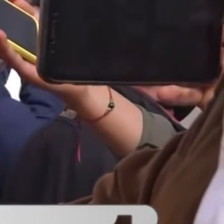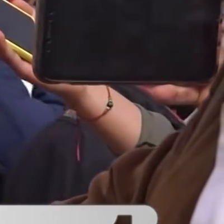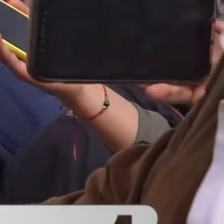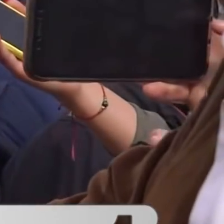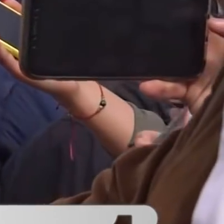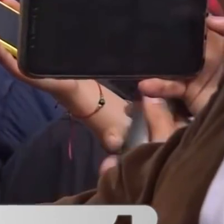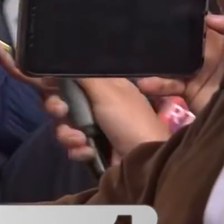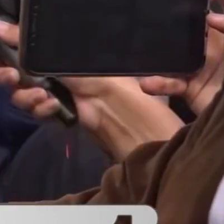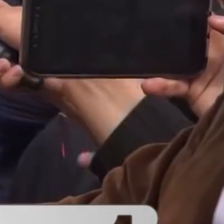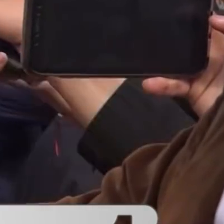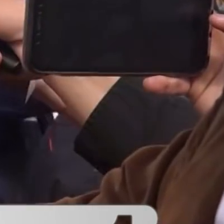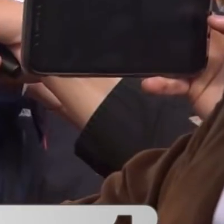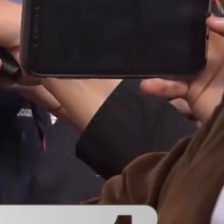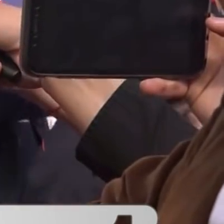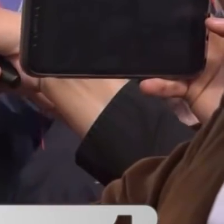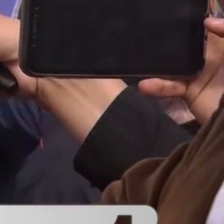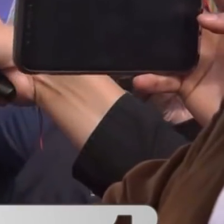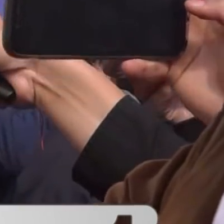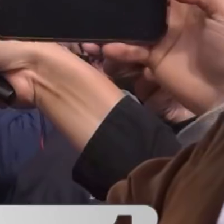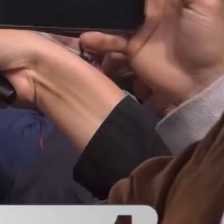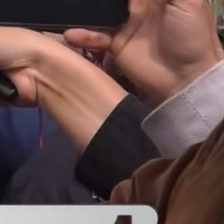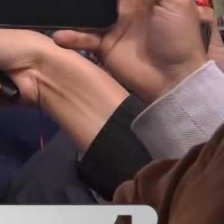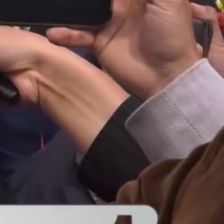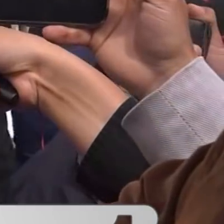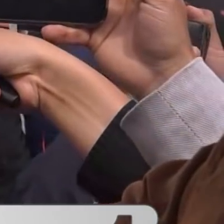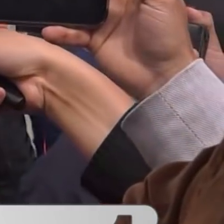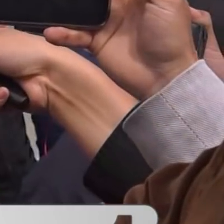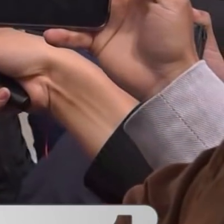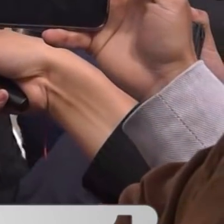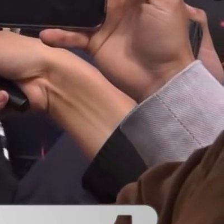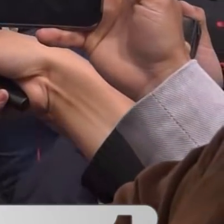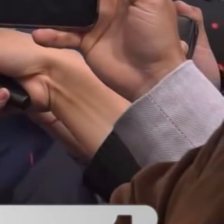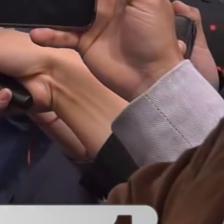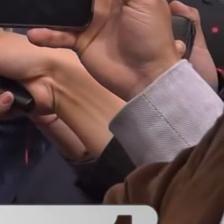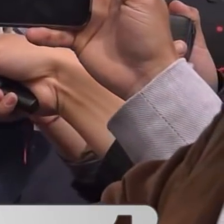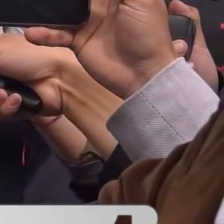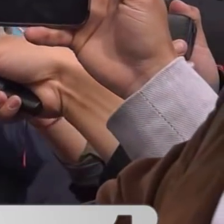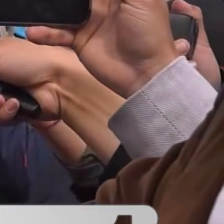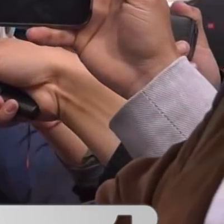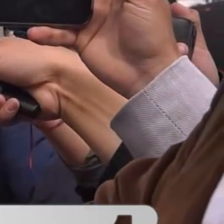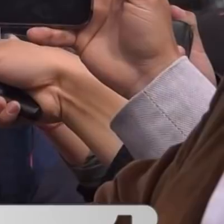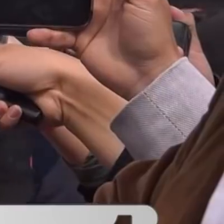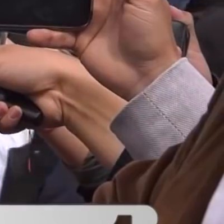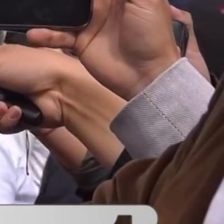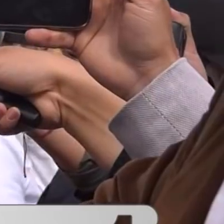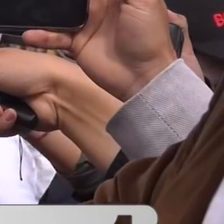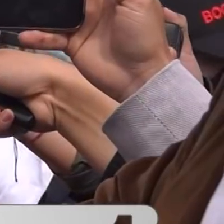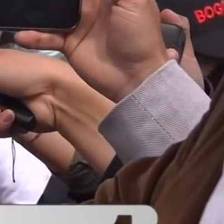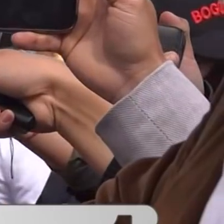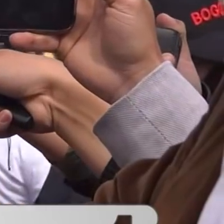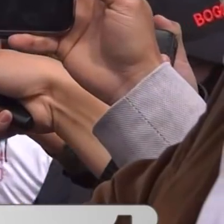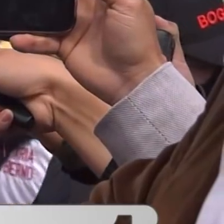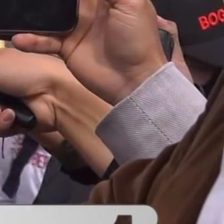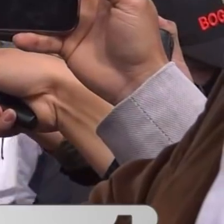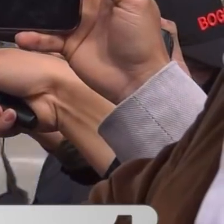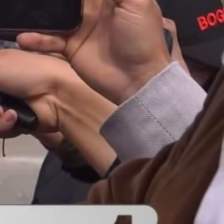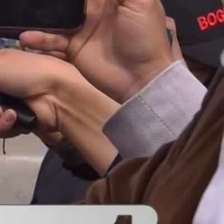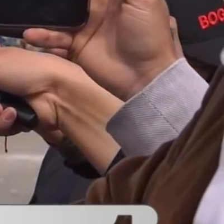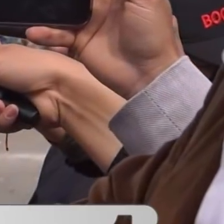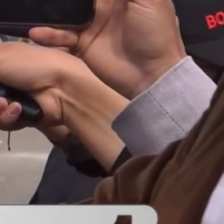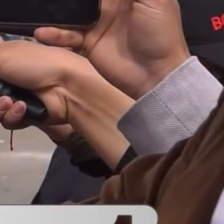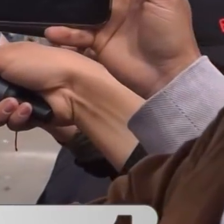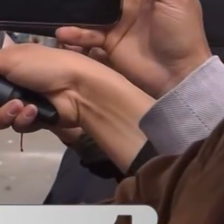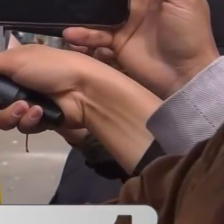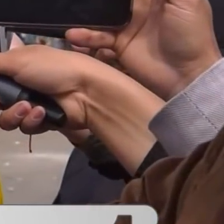tienen o tienen que desalojarse. Sí, señor, ya se agotó toda la vía judicial, la vía de diálogo, la oferta institucional y ya nos